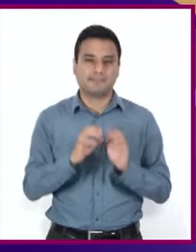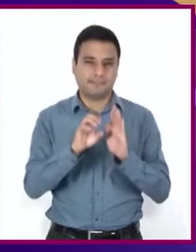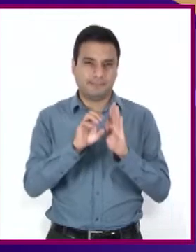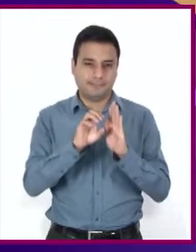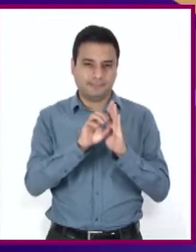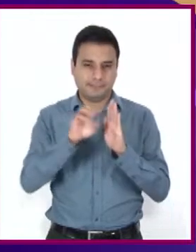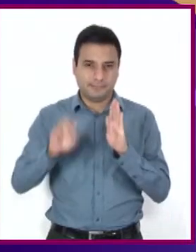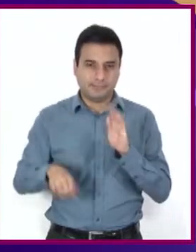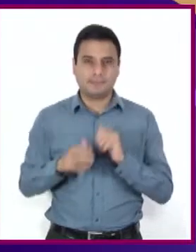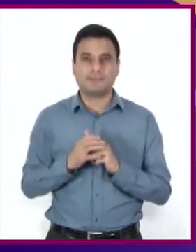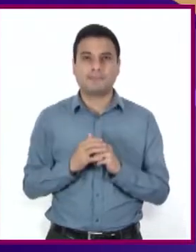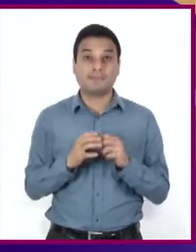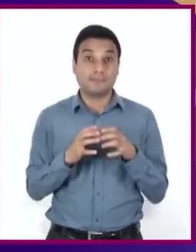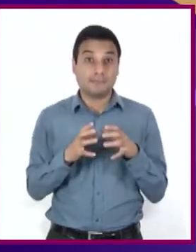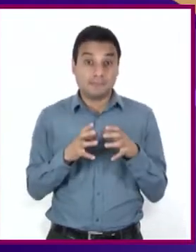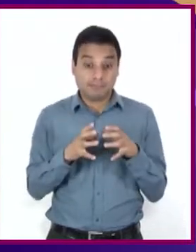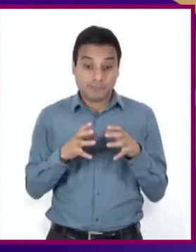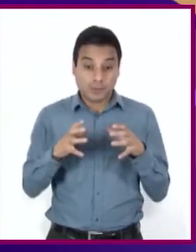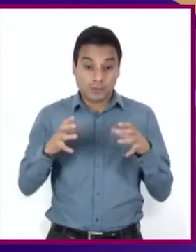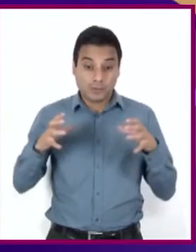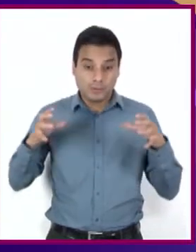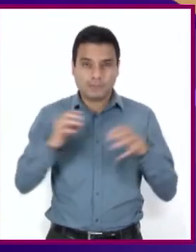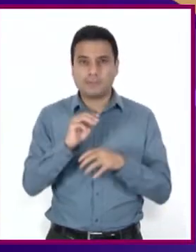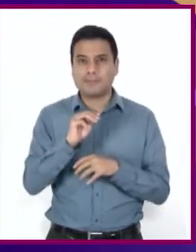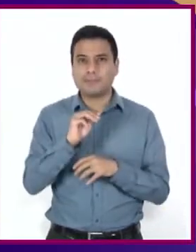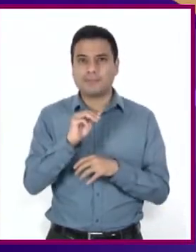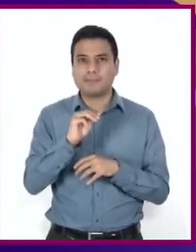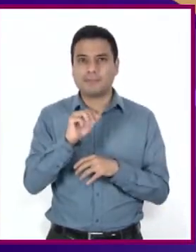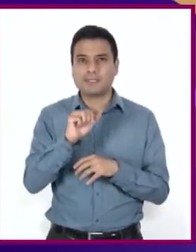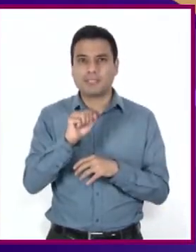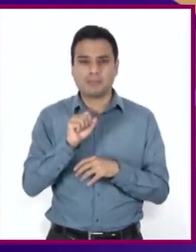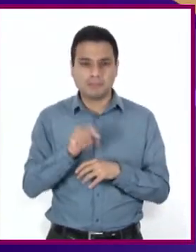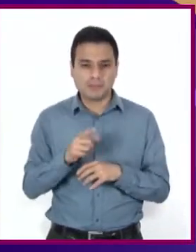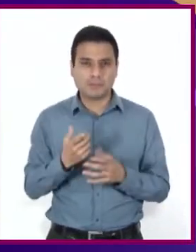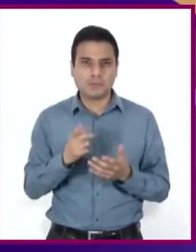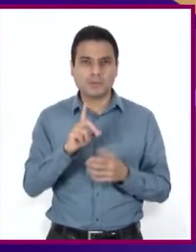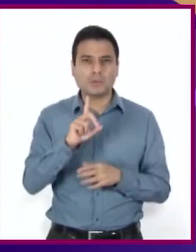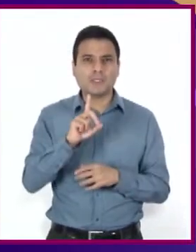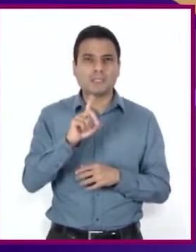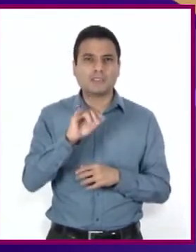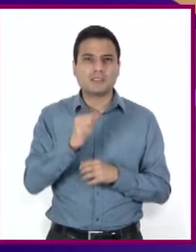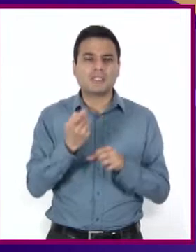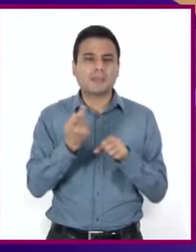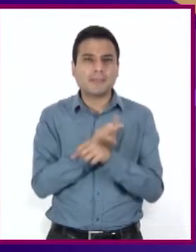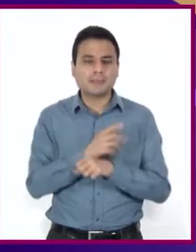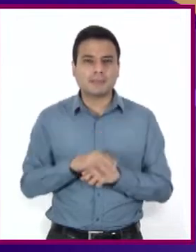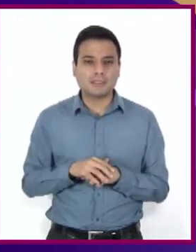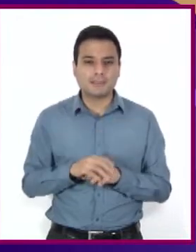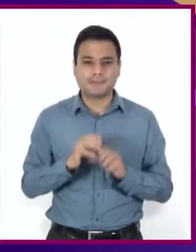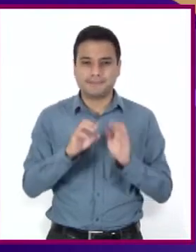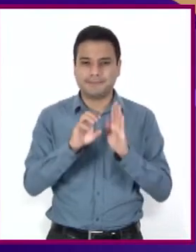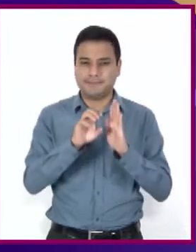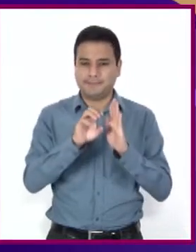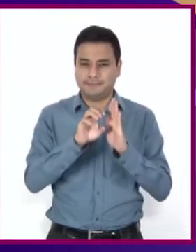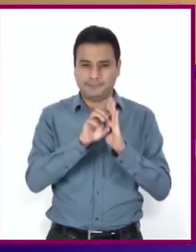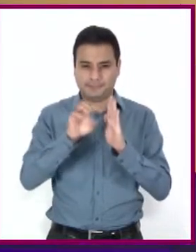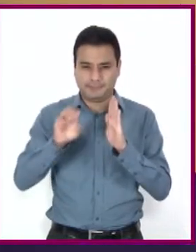volumen aumenta y la masa permanece igual? ¿Qué pasa con el volumen si la masa aumenta y la densidad es la